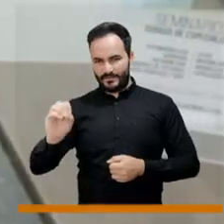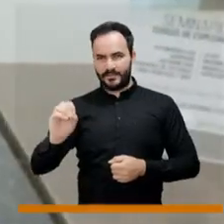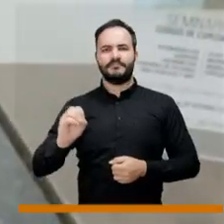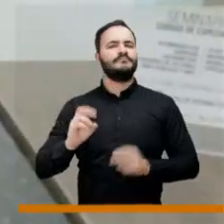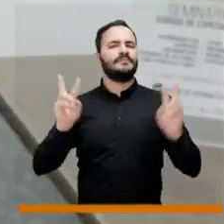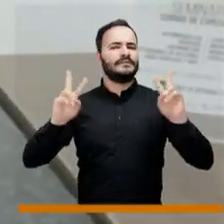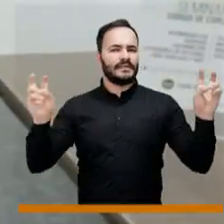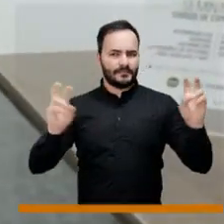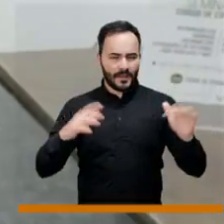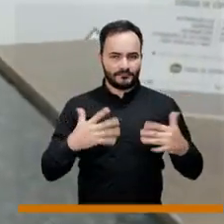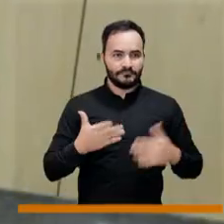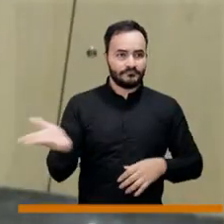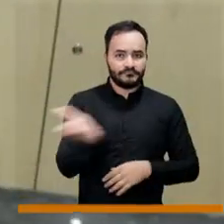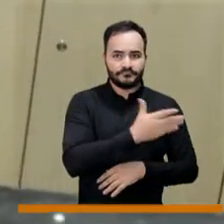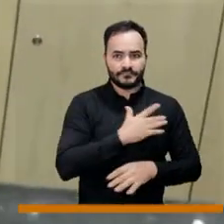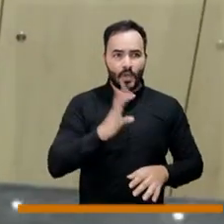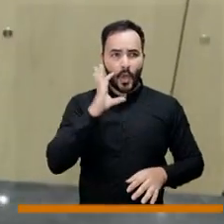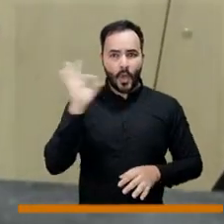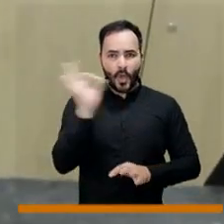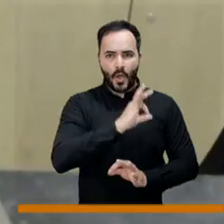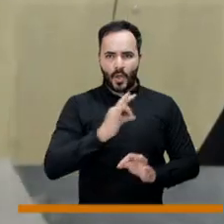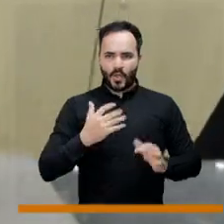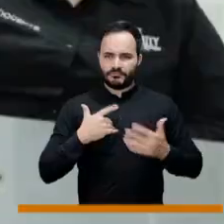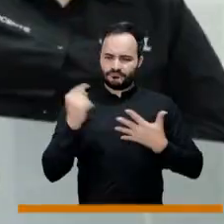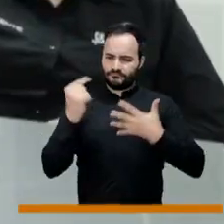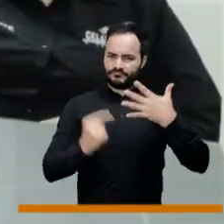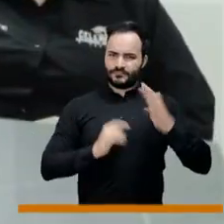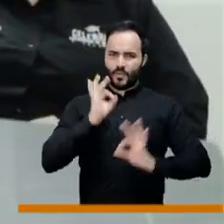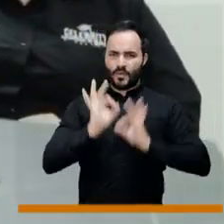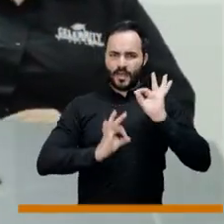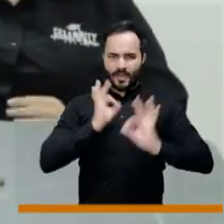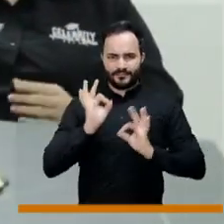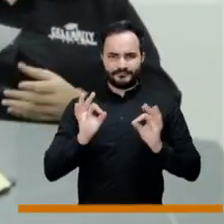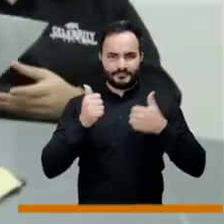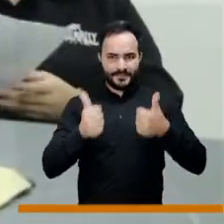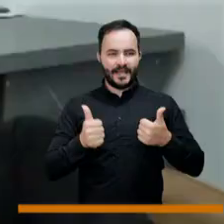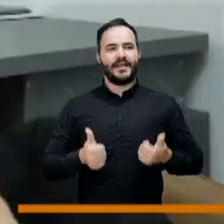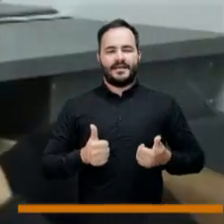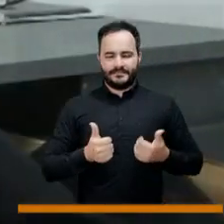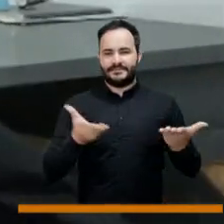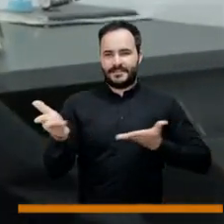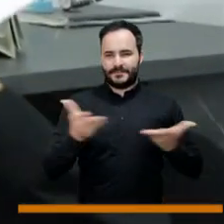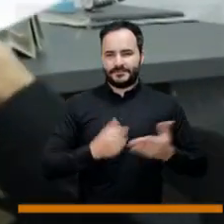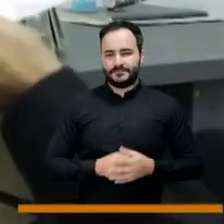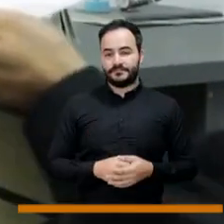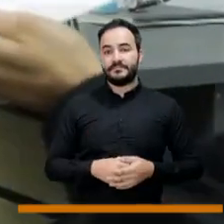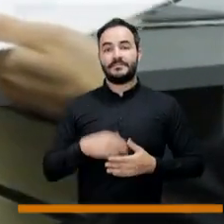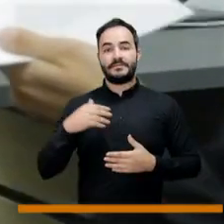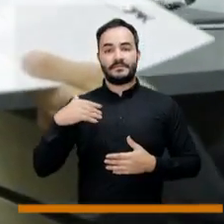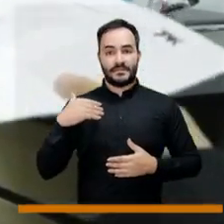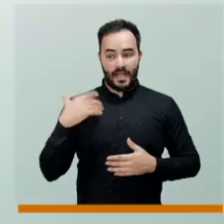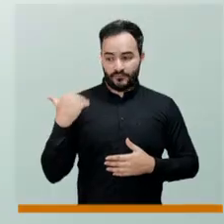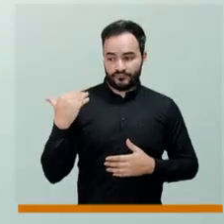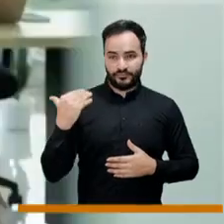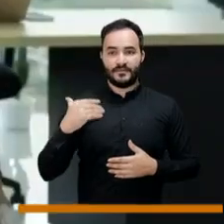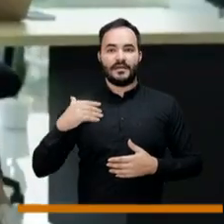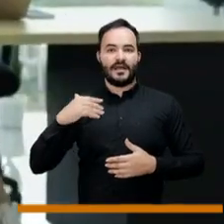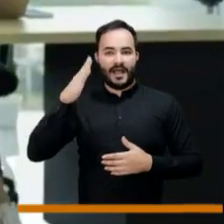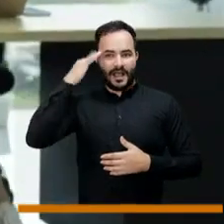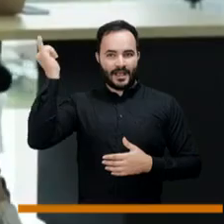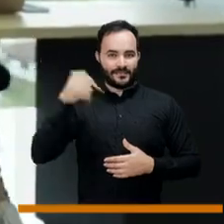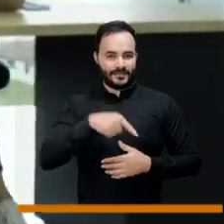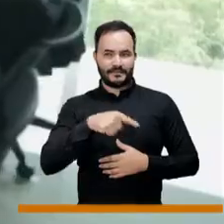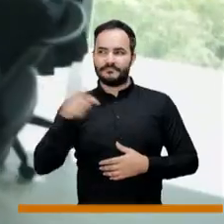nos dedicamos al cuidado masculino en cuanto a servicios y hace 3 años desarrollamos nuestra academia, que está certificada por